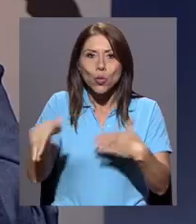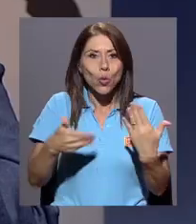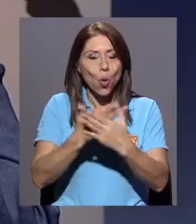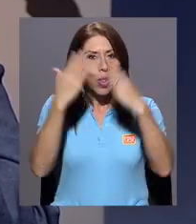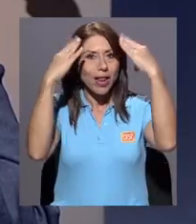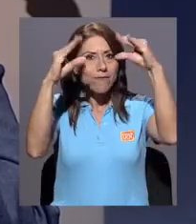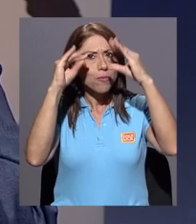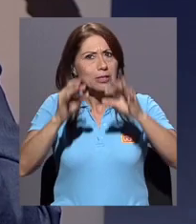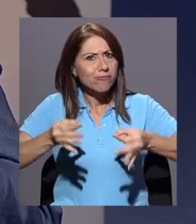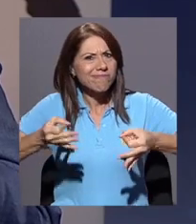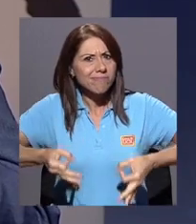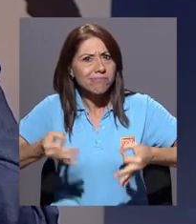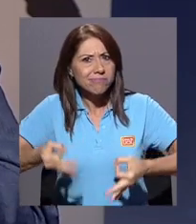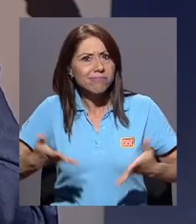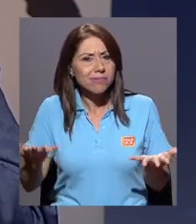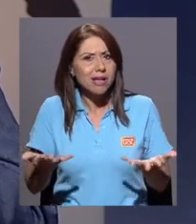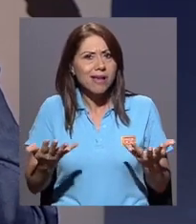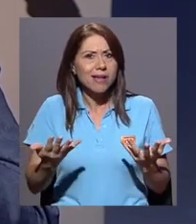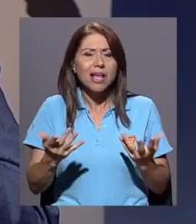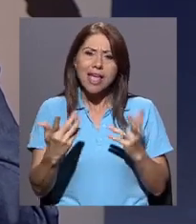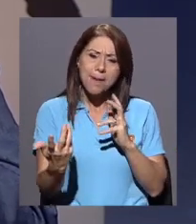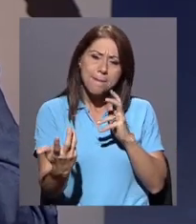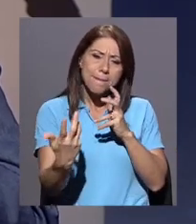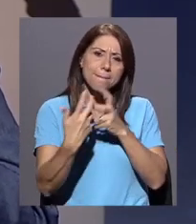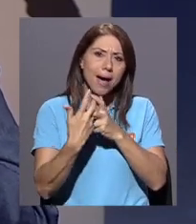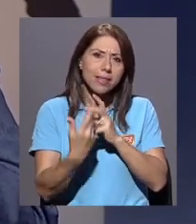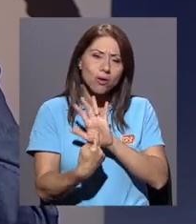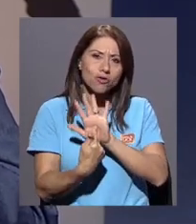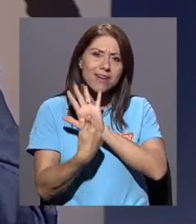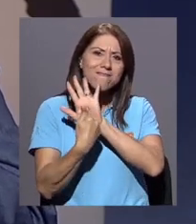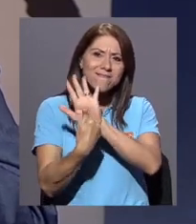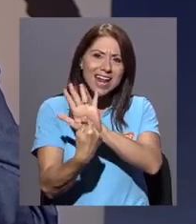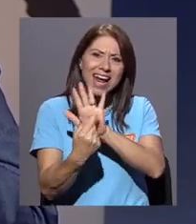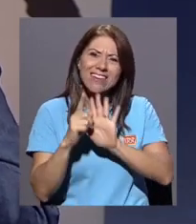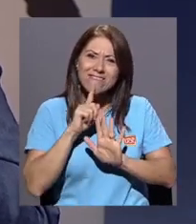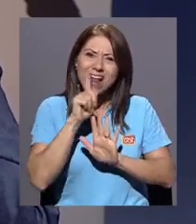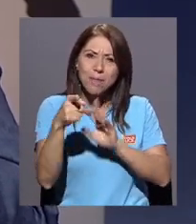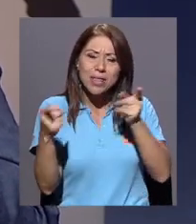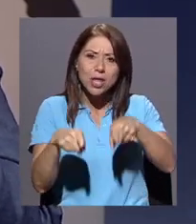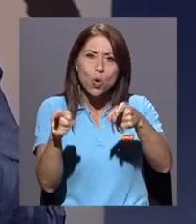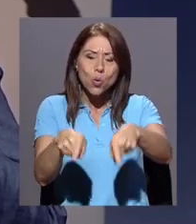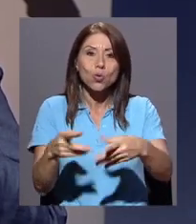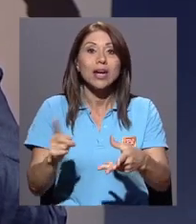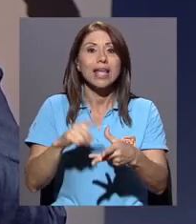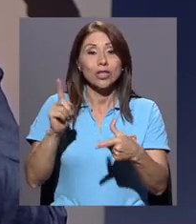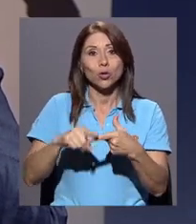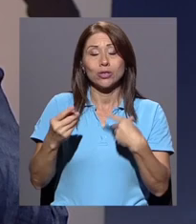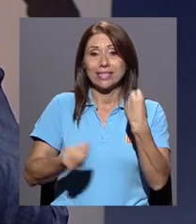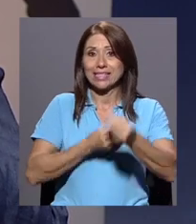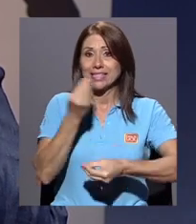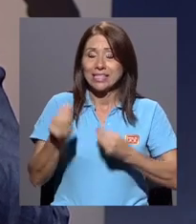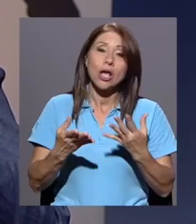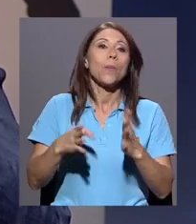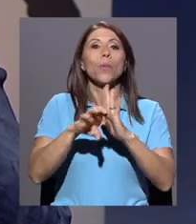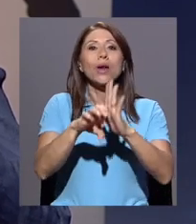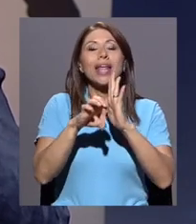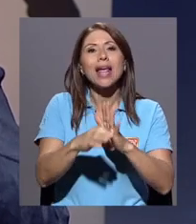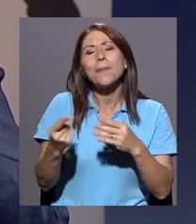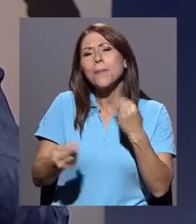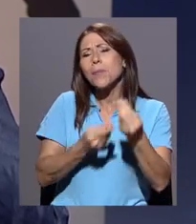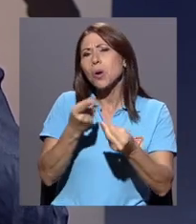información igualmente se empata o refleja lo que realmente ocurre. Entonces, por una parte, yo soy partidario de que si bien